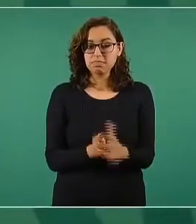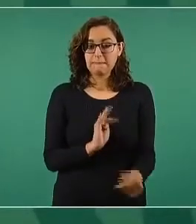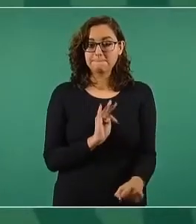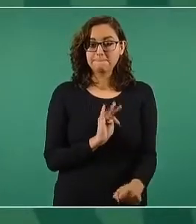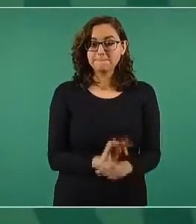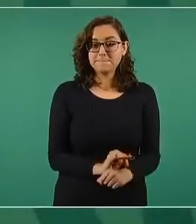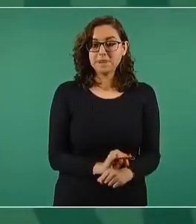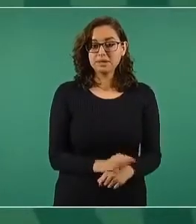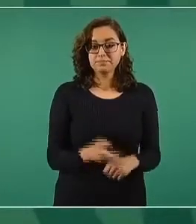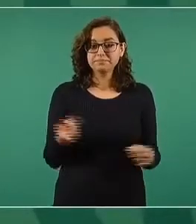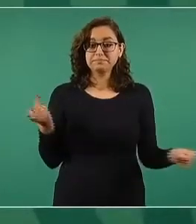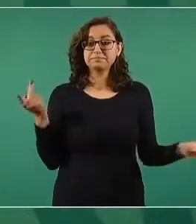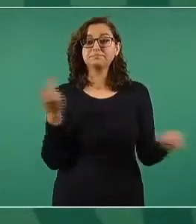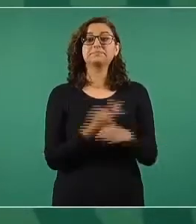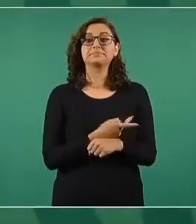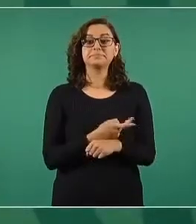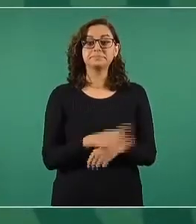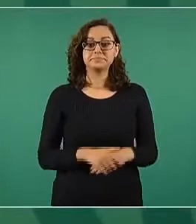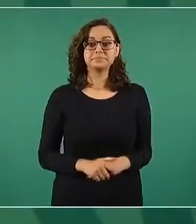pues ya